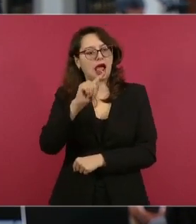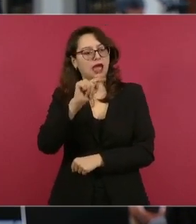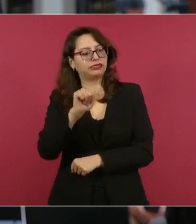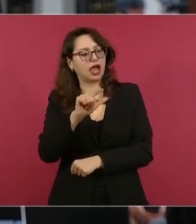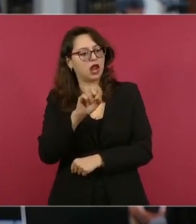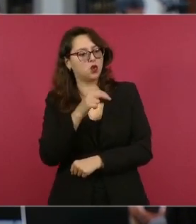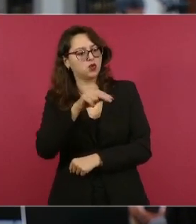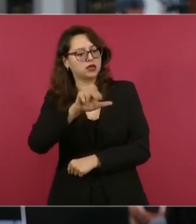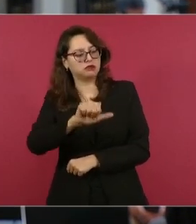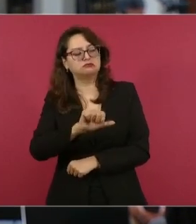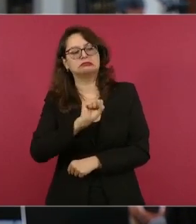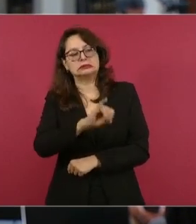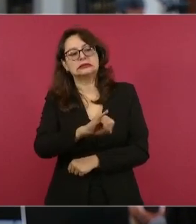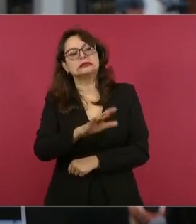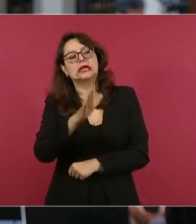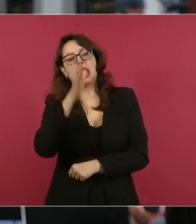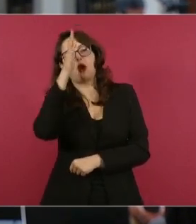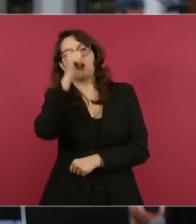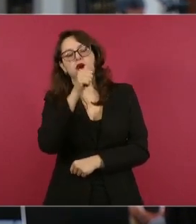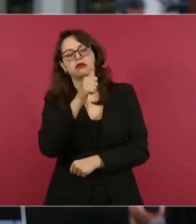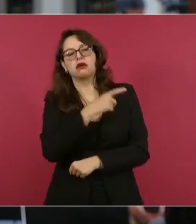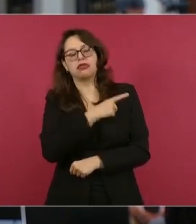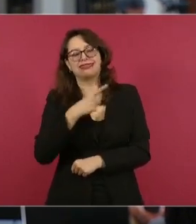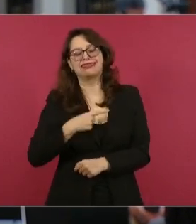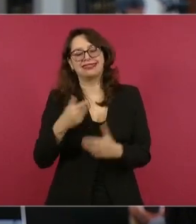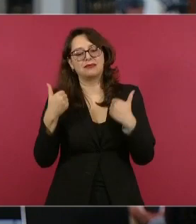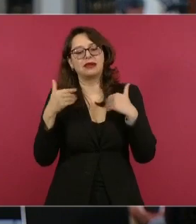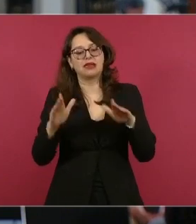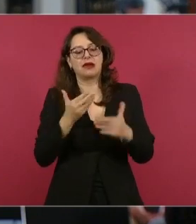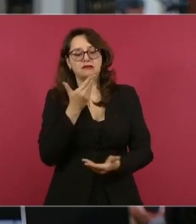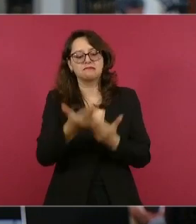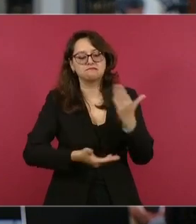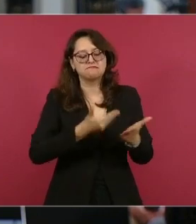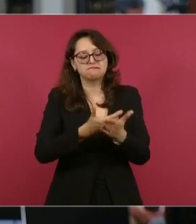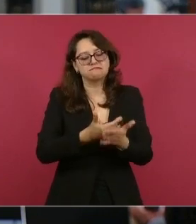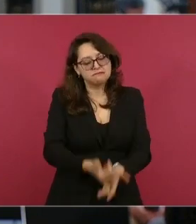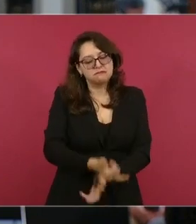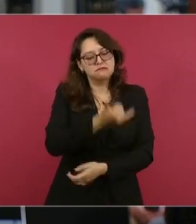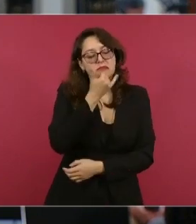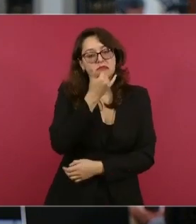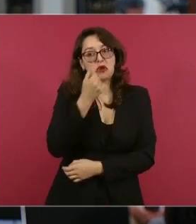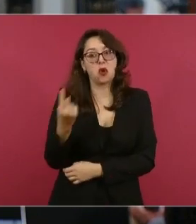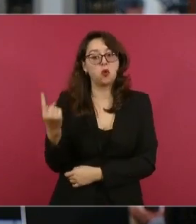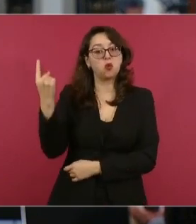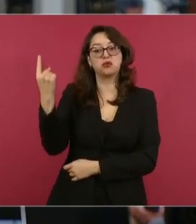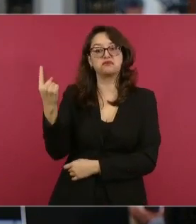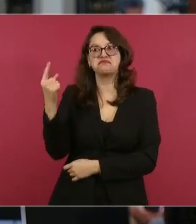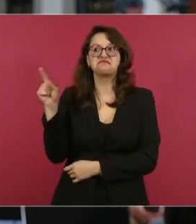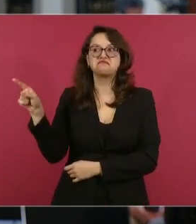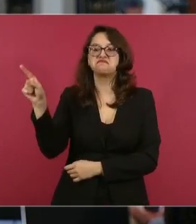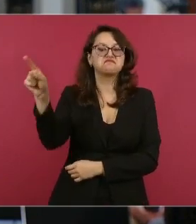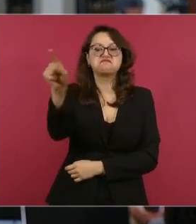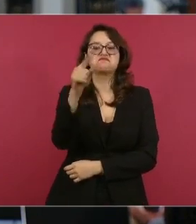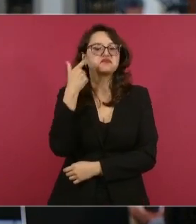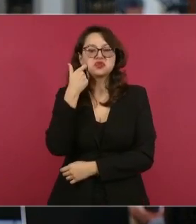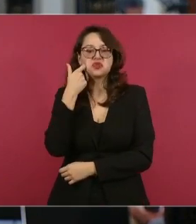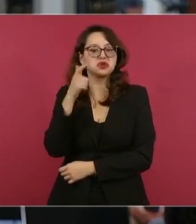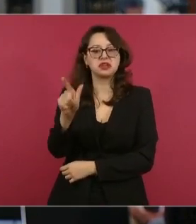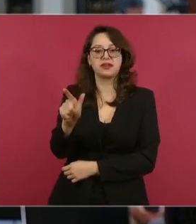su petición, de las pocas instancias políticas que dieron apoyo. En este momento, el proceso